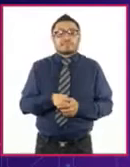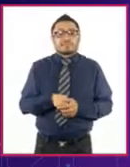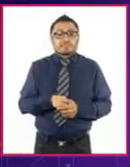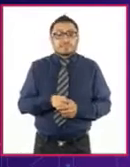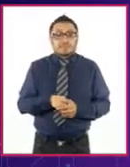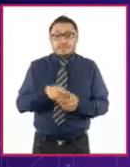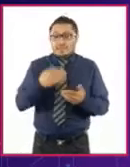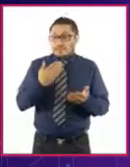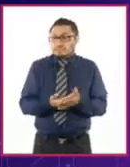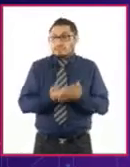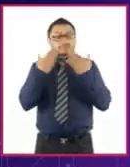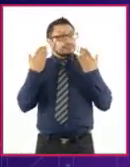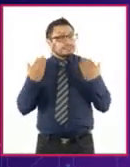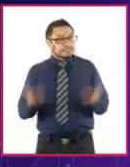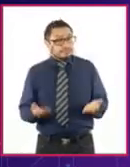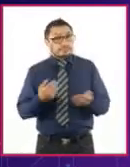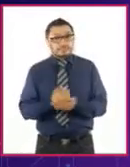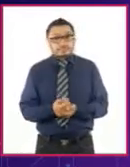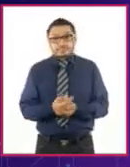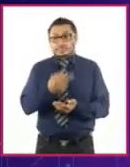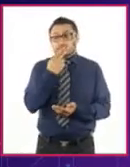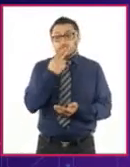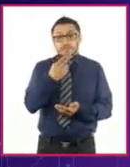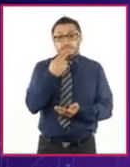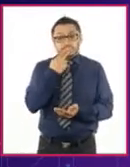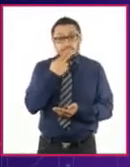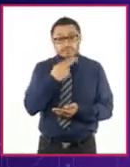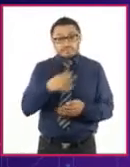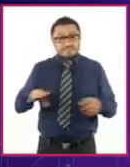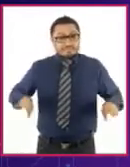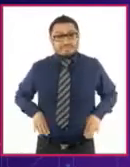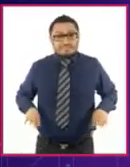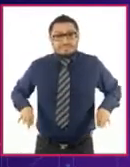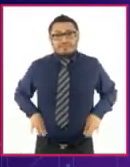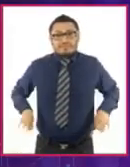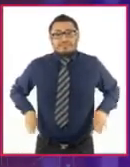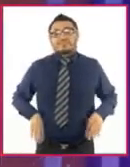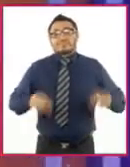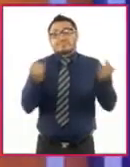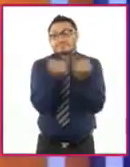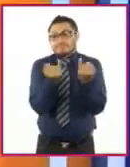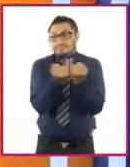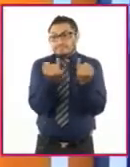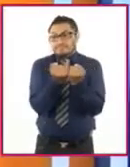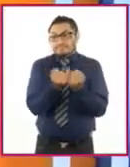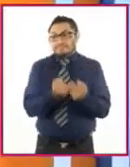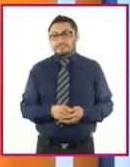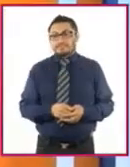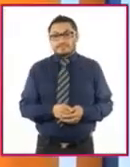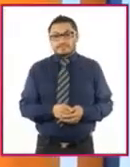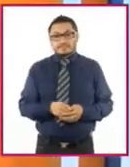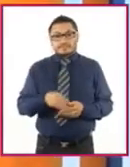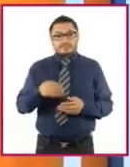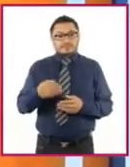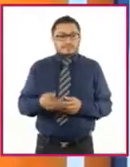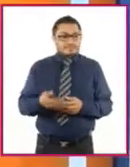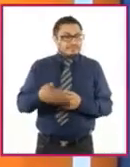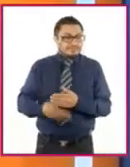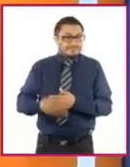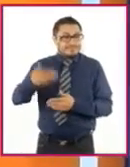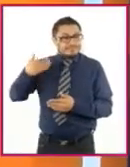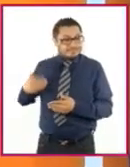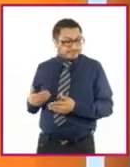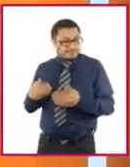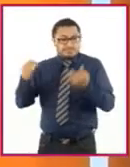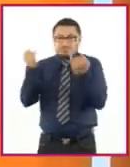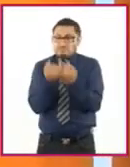A continuación, aplicamos la propiedad de la igualdad. Como en los casos anteriores, para